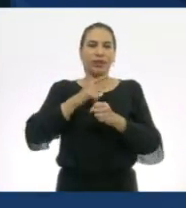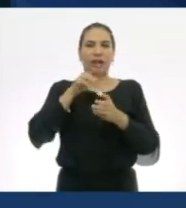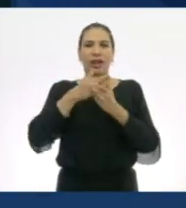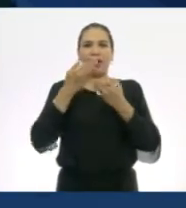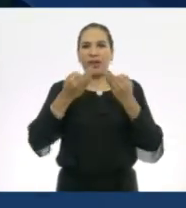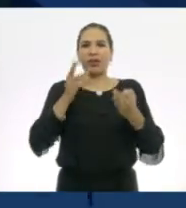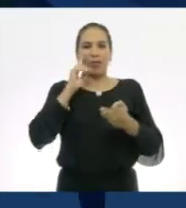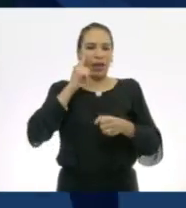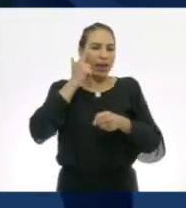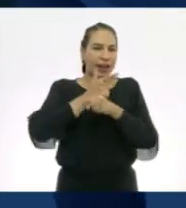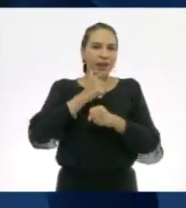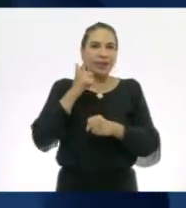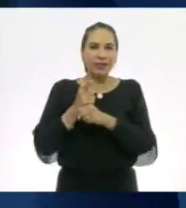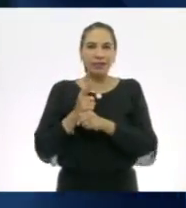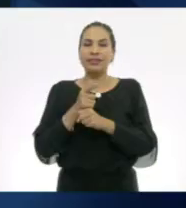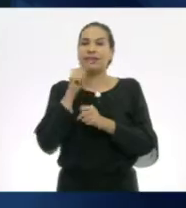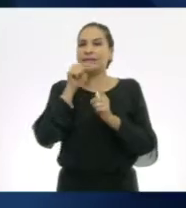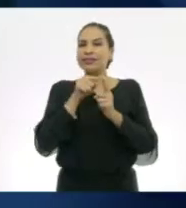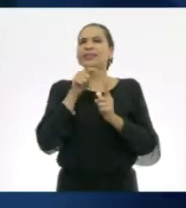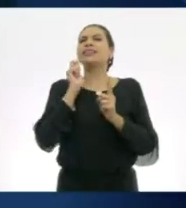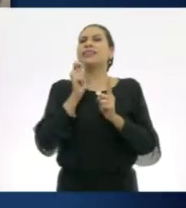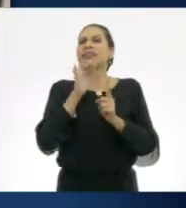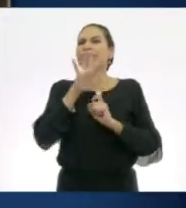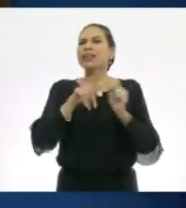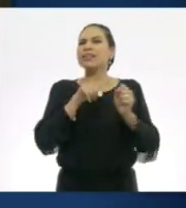que pudieron determinar que eran